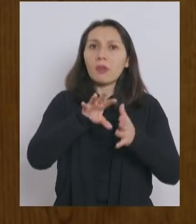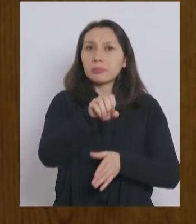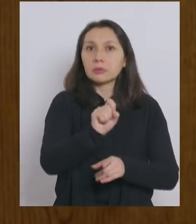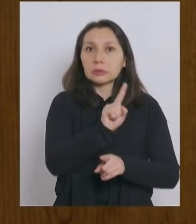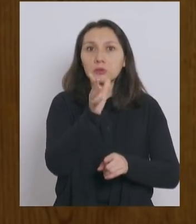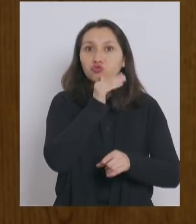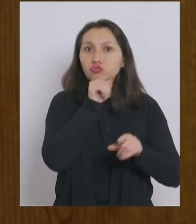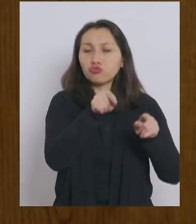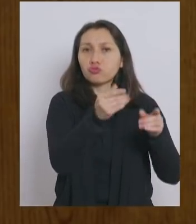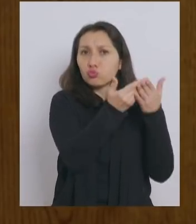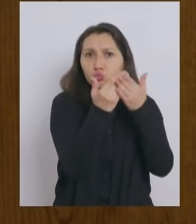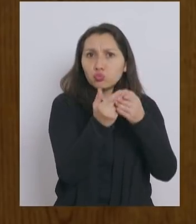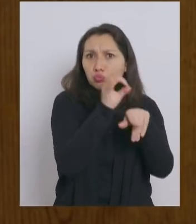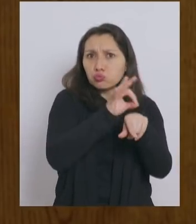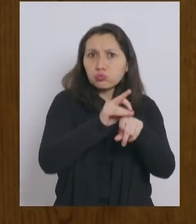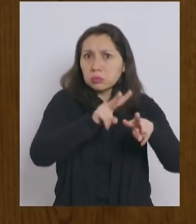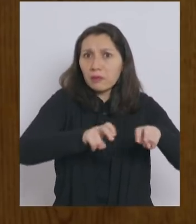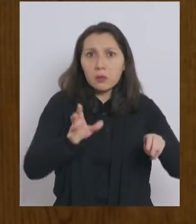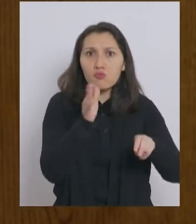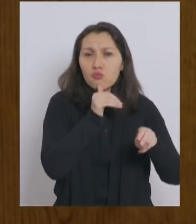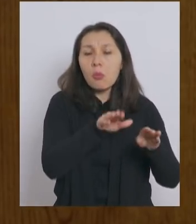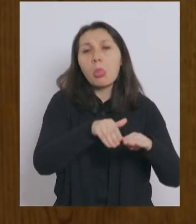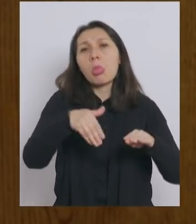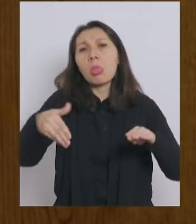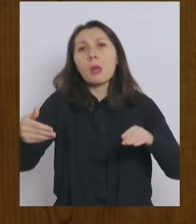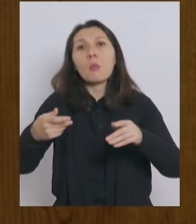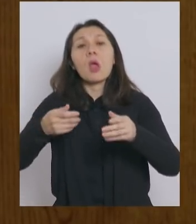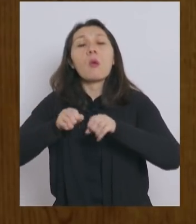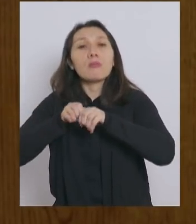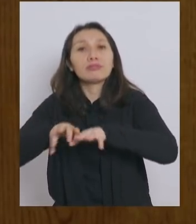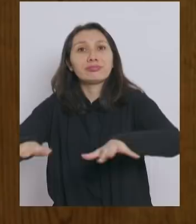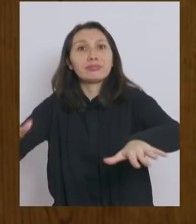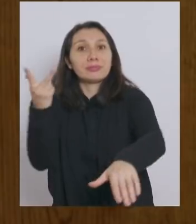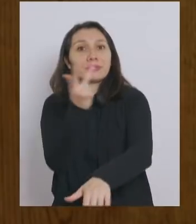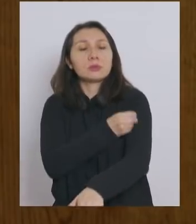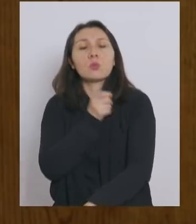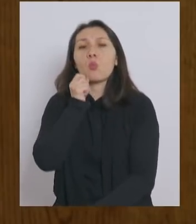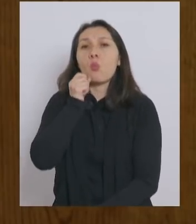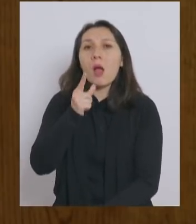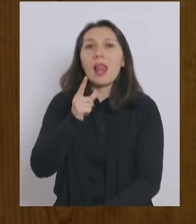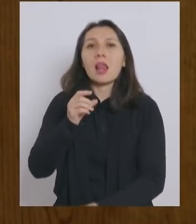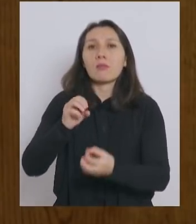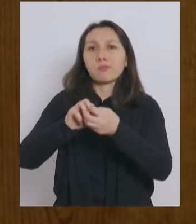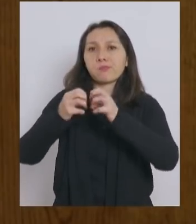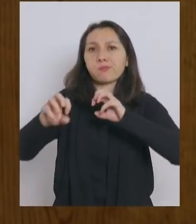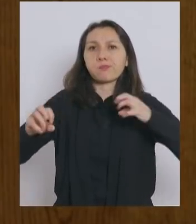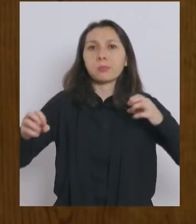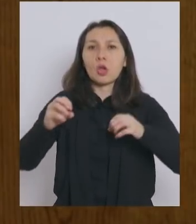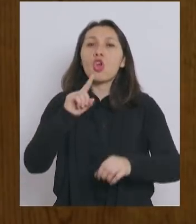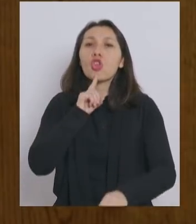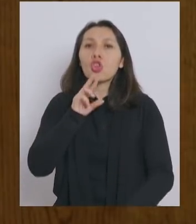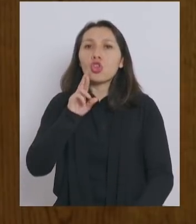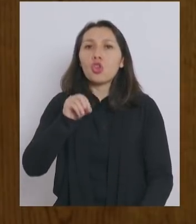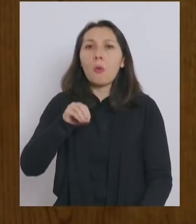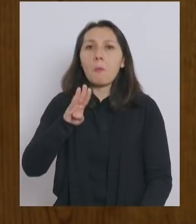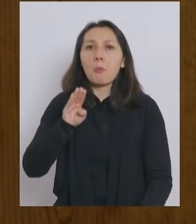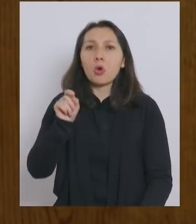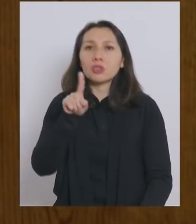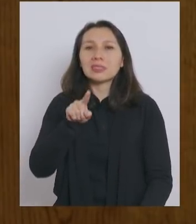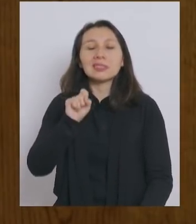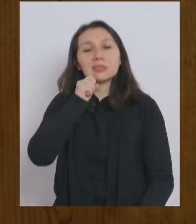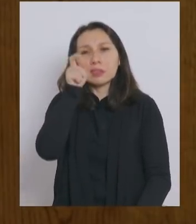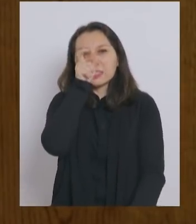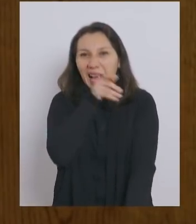en los estudios clínicos, fue detectada post-comercialización, y son los casos de trombosis en combinación con trombocitopenia, en donde